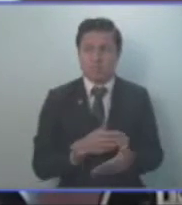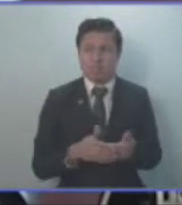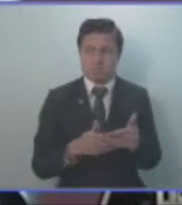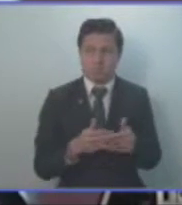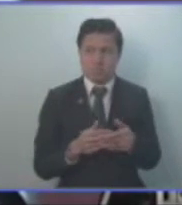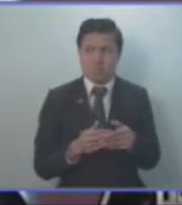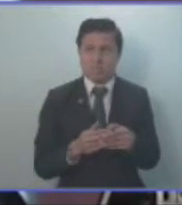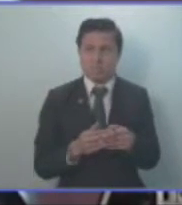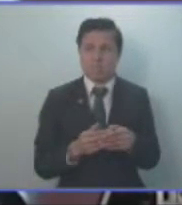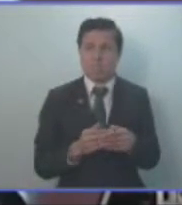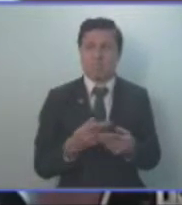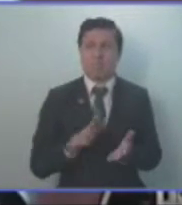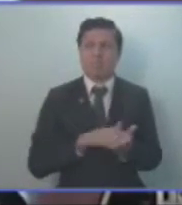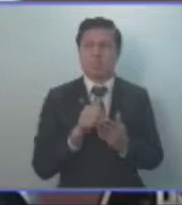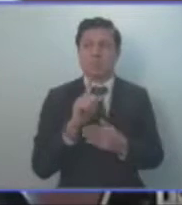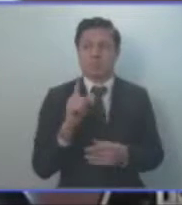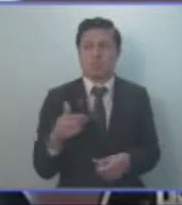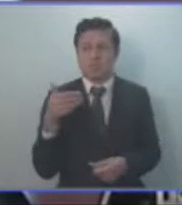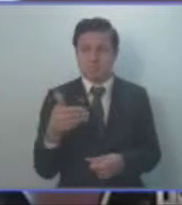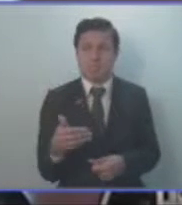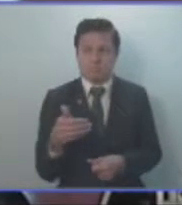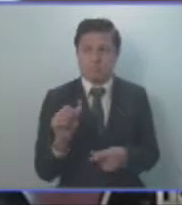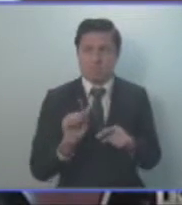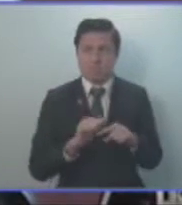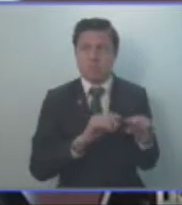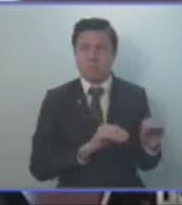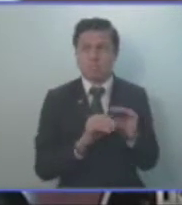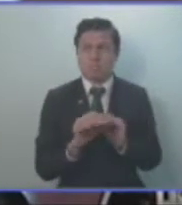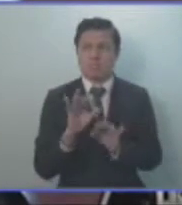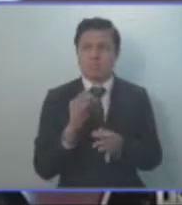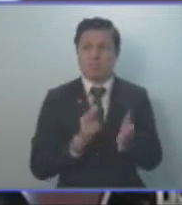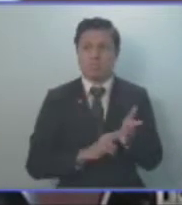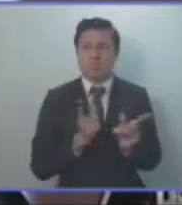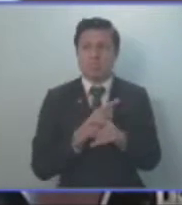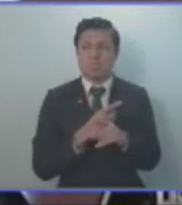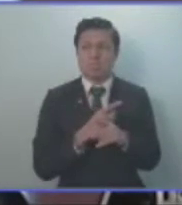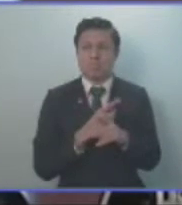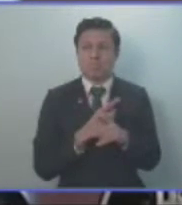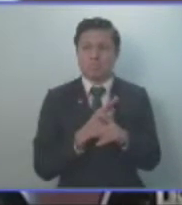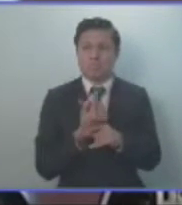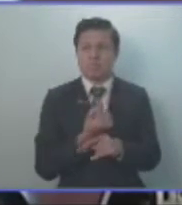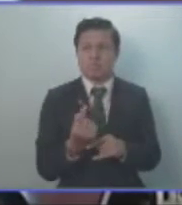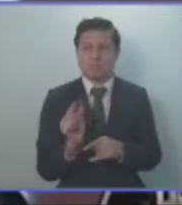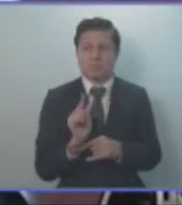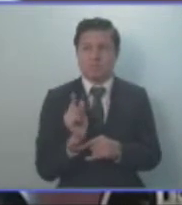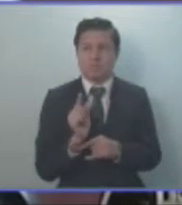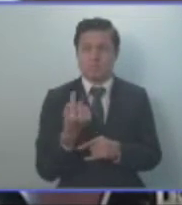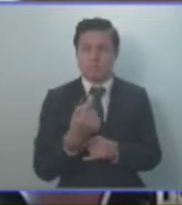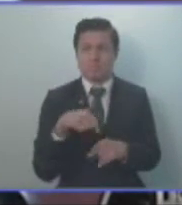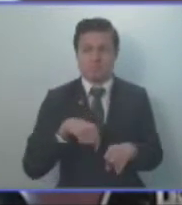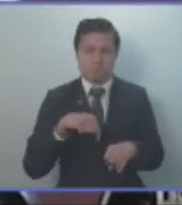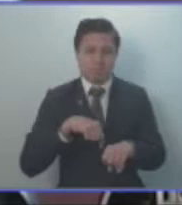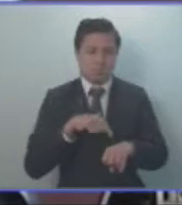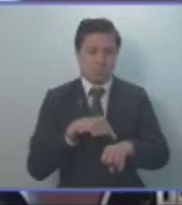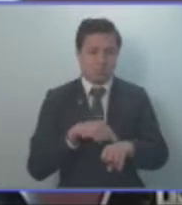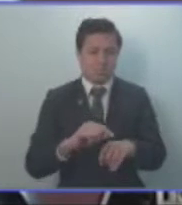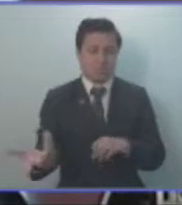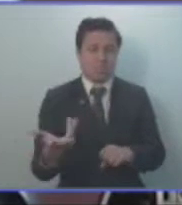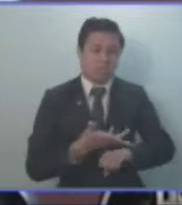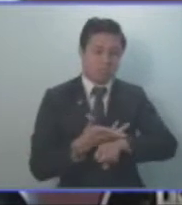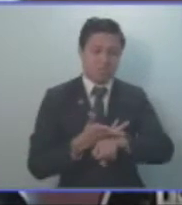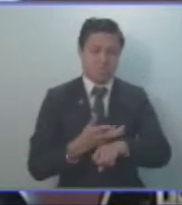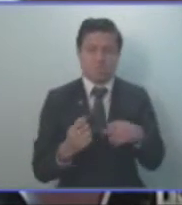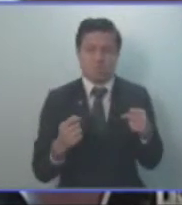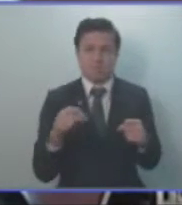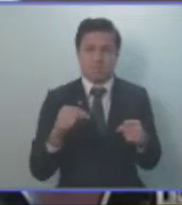disposiciones transitorias por el plazo de un año para permitir el traspaso de las concesiones y permisos a los actuales propietarios de los vehículos que